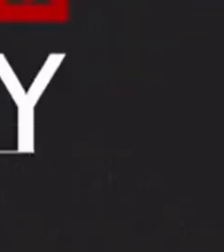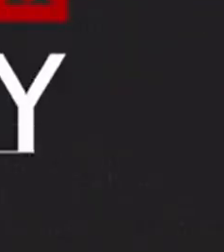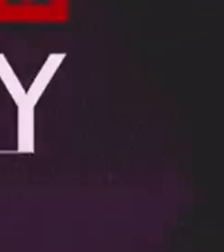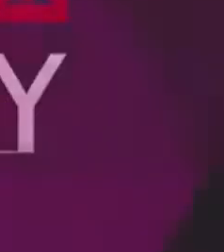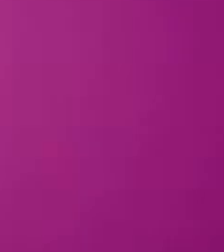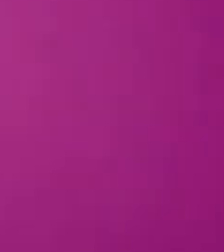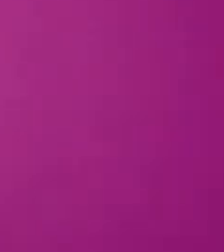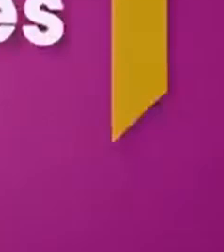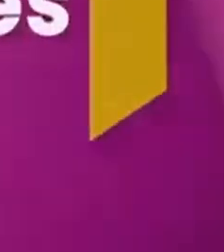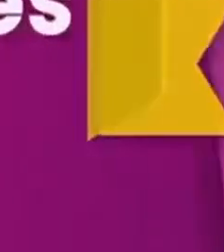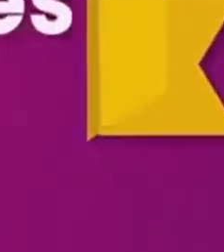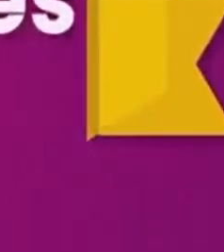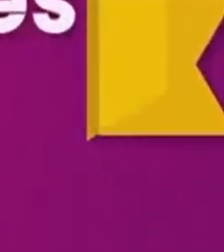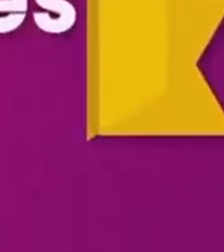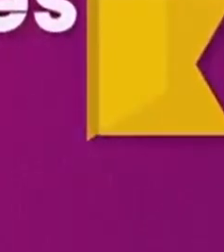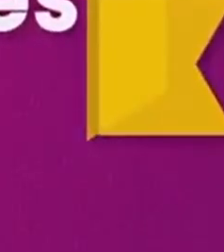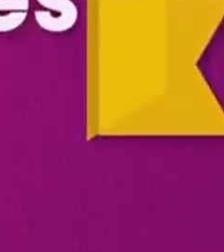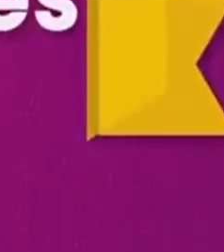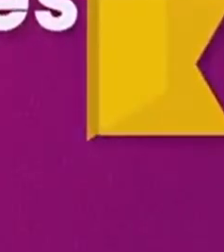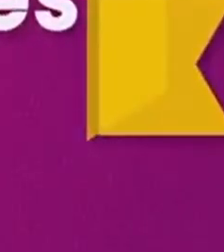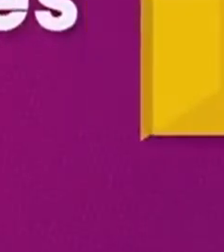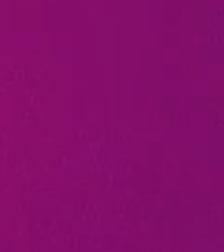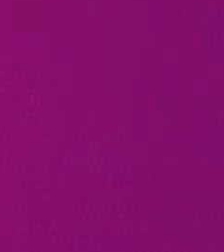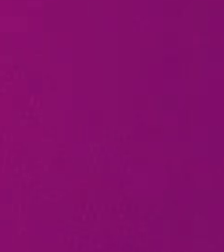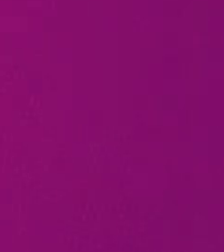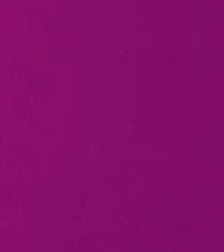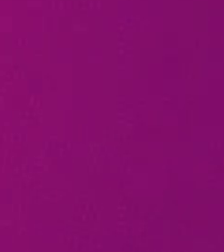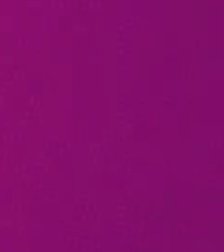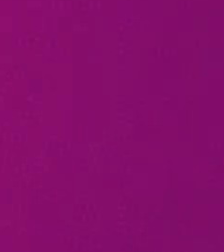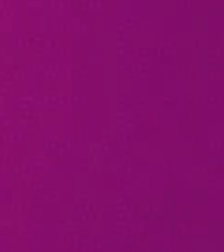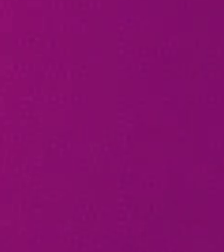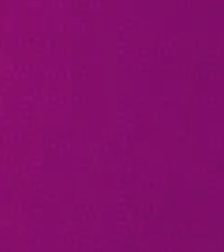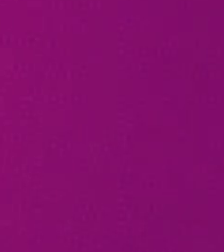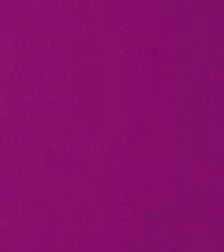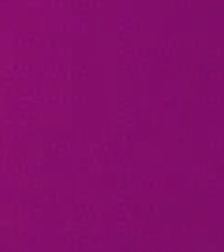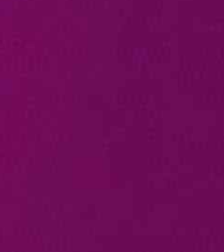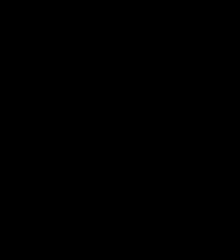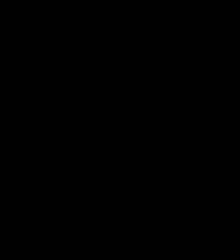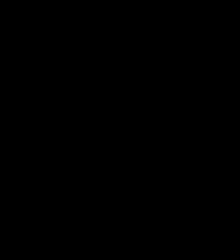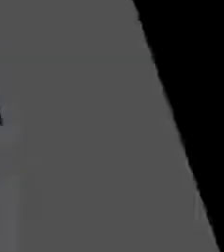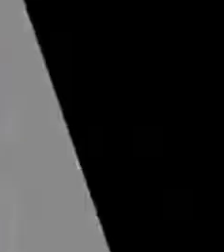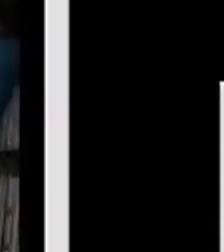Aprende jugando. De lunes a viernes a las 6 de la tarde por TV Perú.